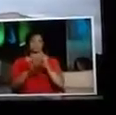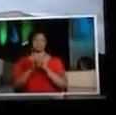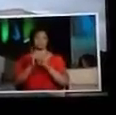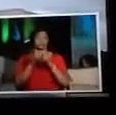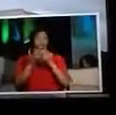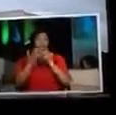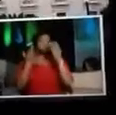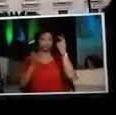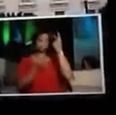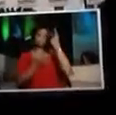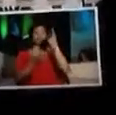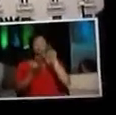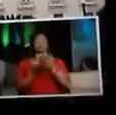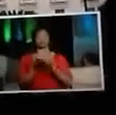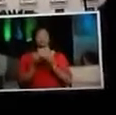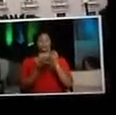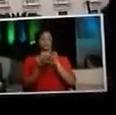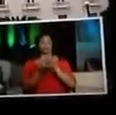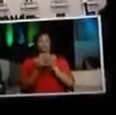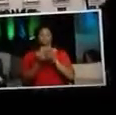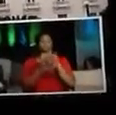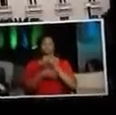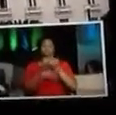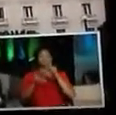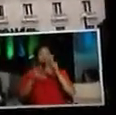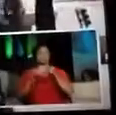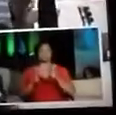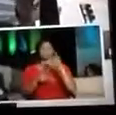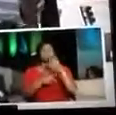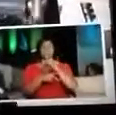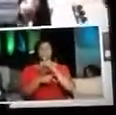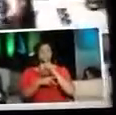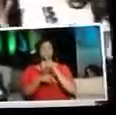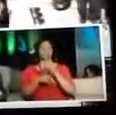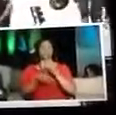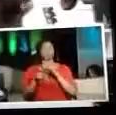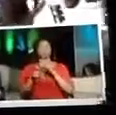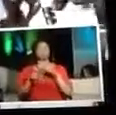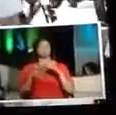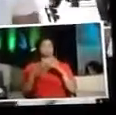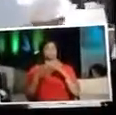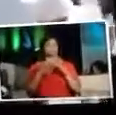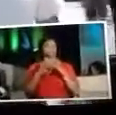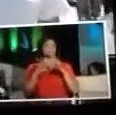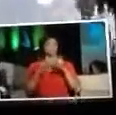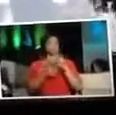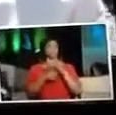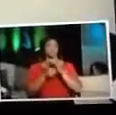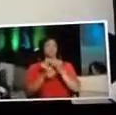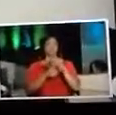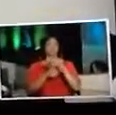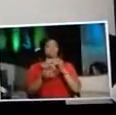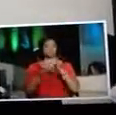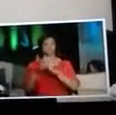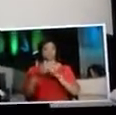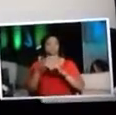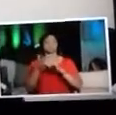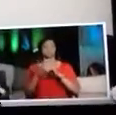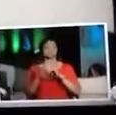no hay políticas que garanticen los derechos de estas personas, por lo que hay una total discriminación.